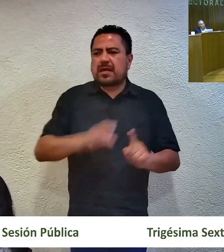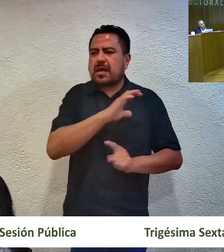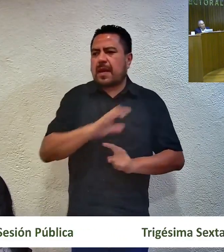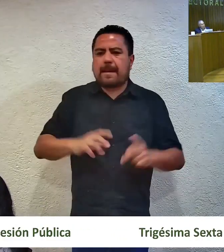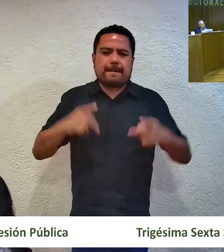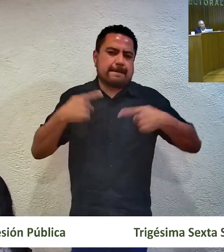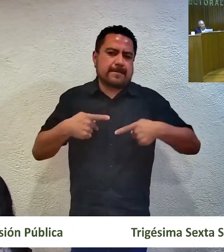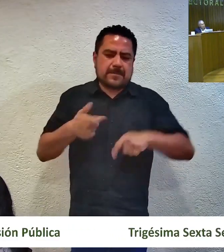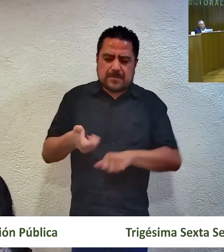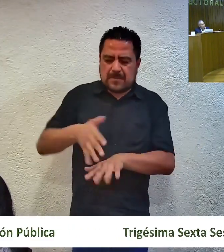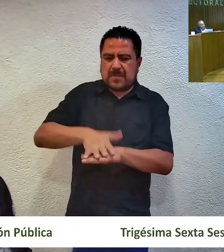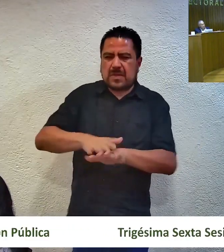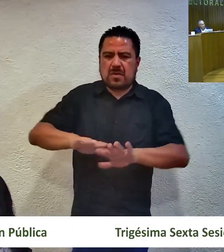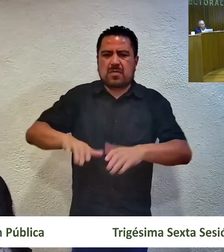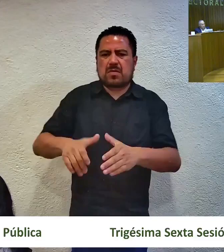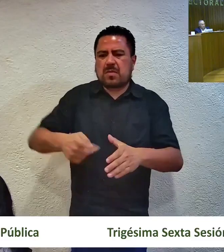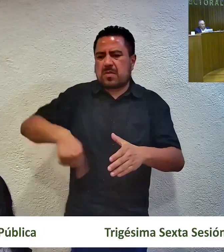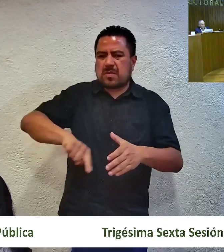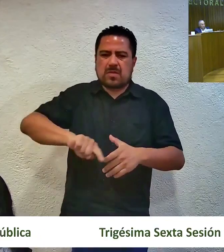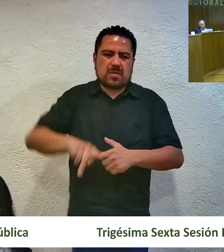personas integrantes de dichos pueblos.